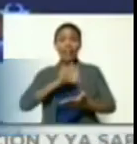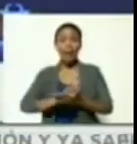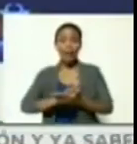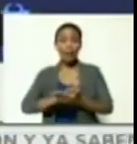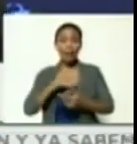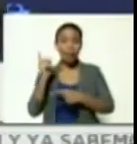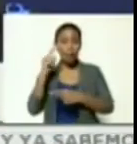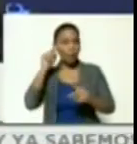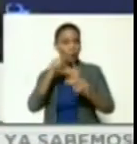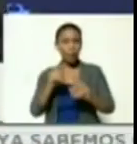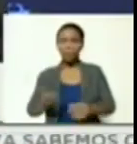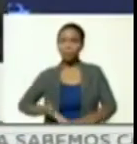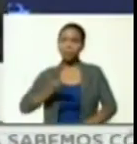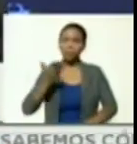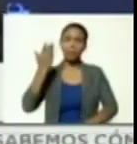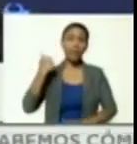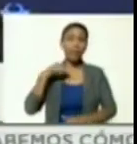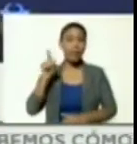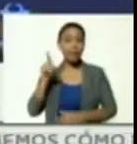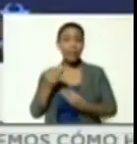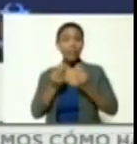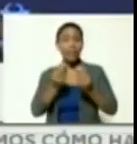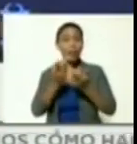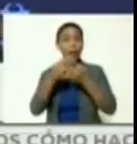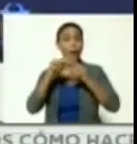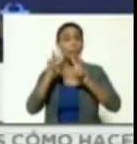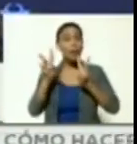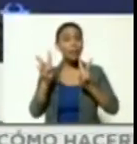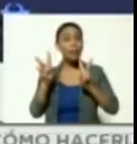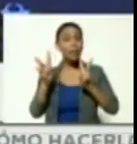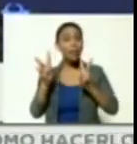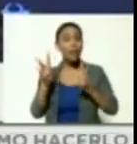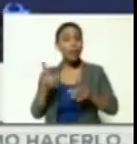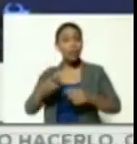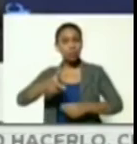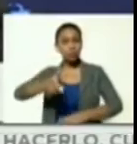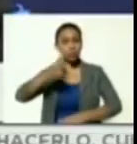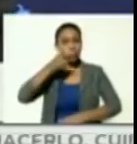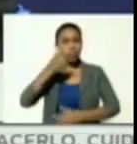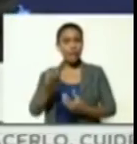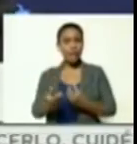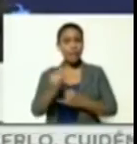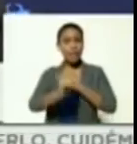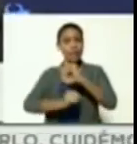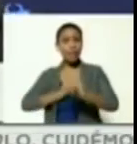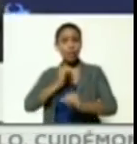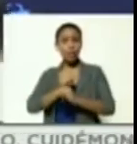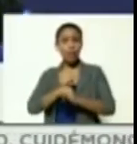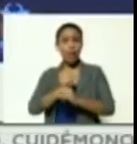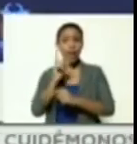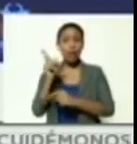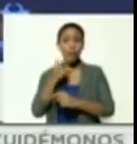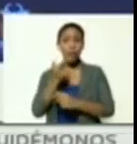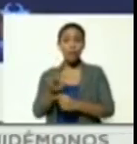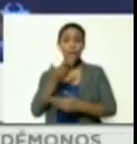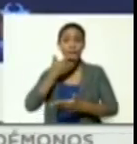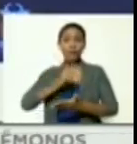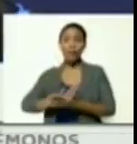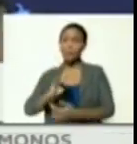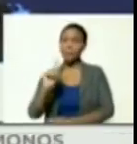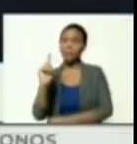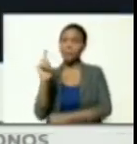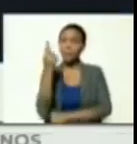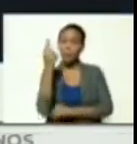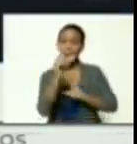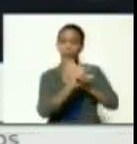su objetivo fundamental es garantizar la paz y seguridad internacionales. Esto lo dice esta carta desde el primer